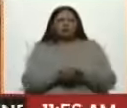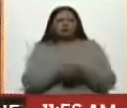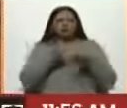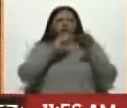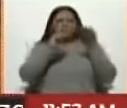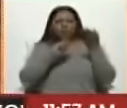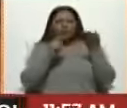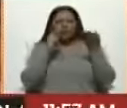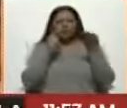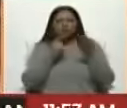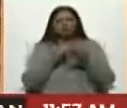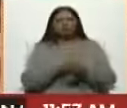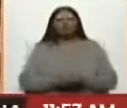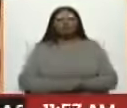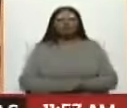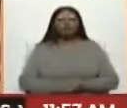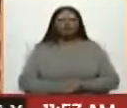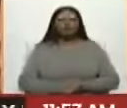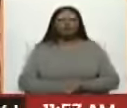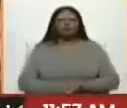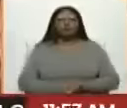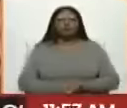Chequeo y rechequeo.